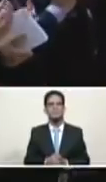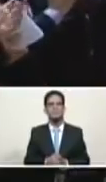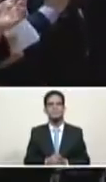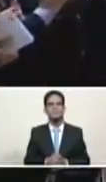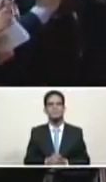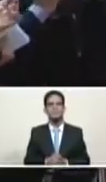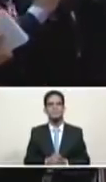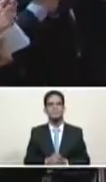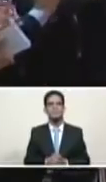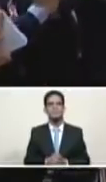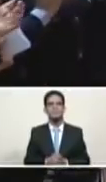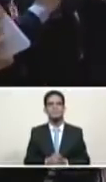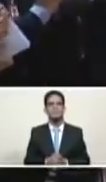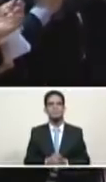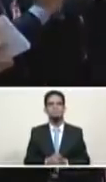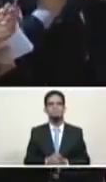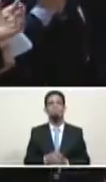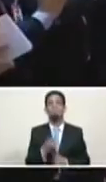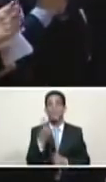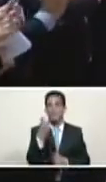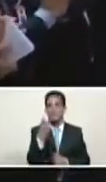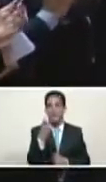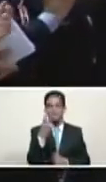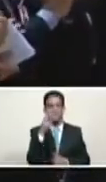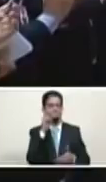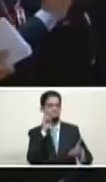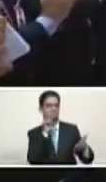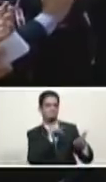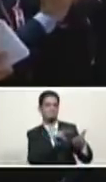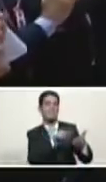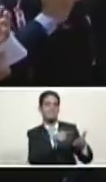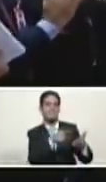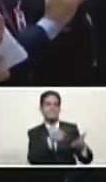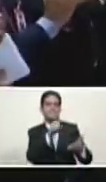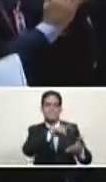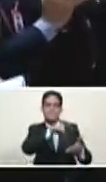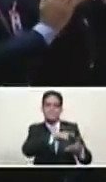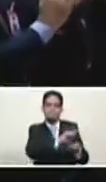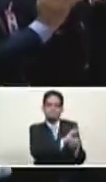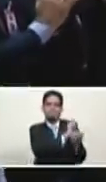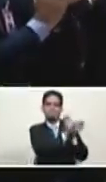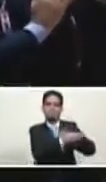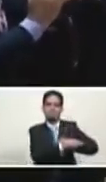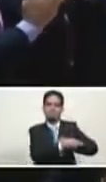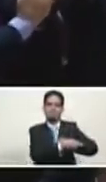Una gran rectificación necesaria, inevitable.